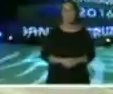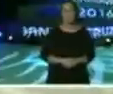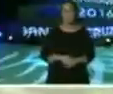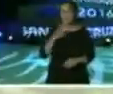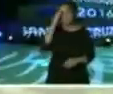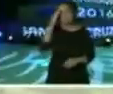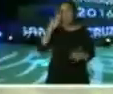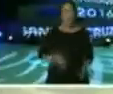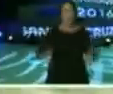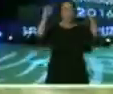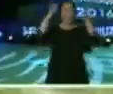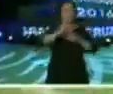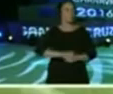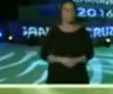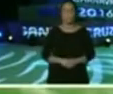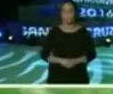festival.